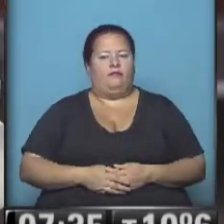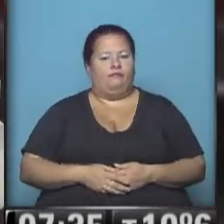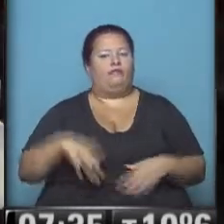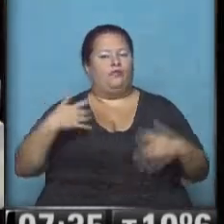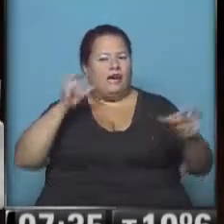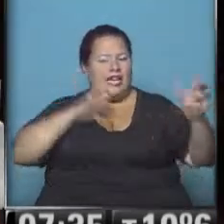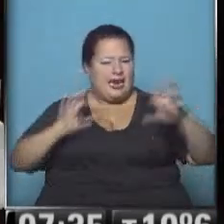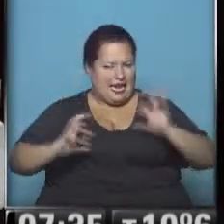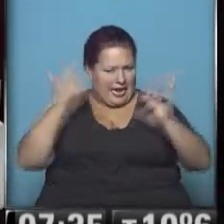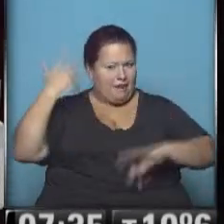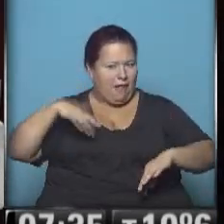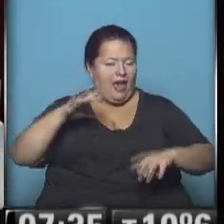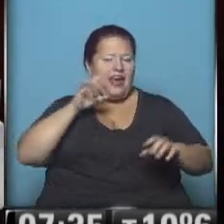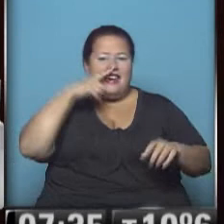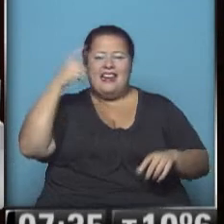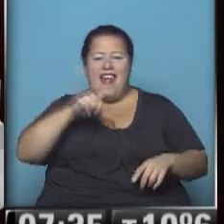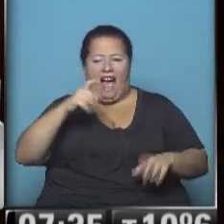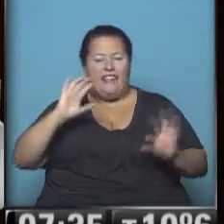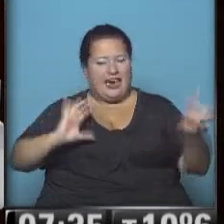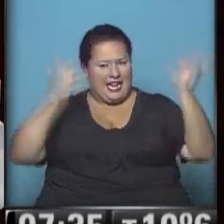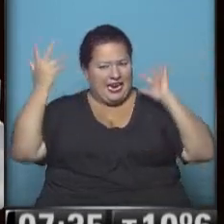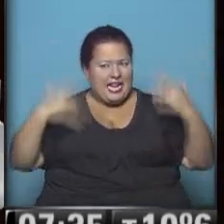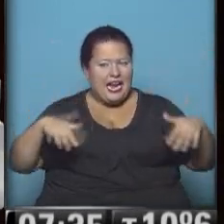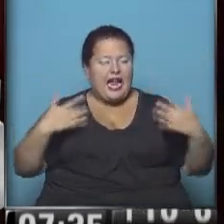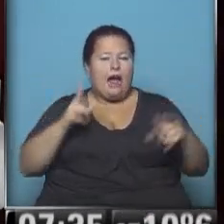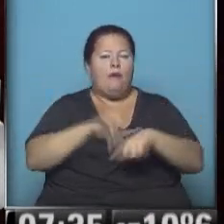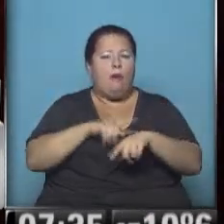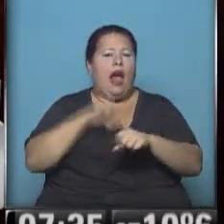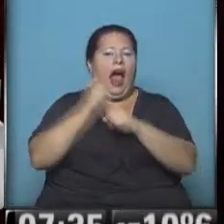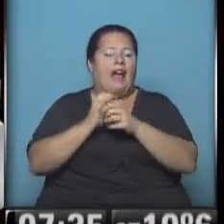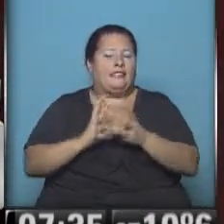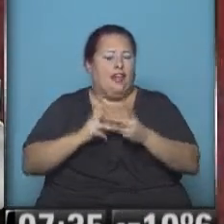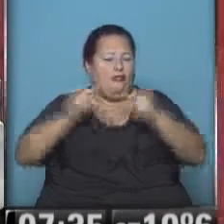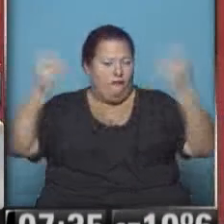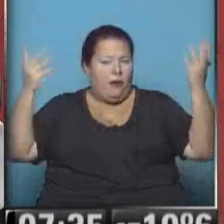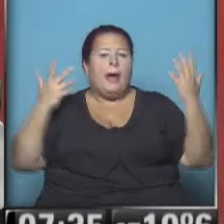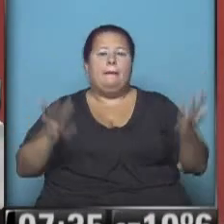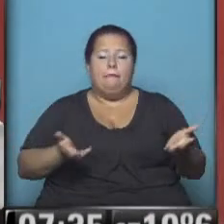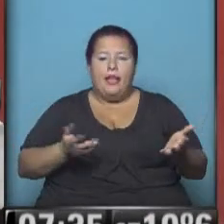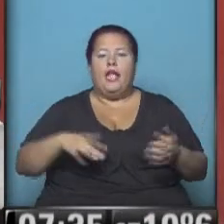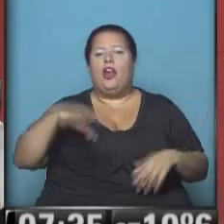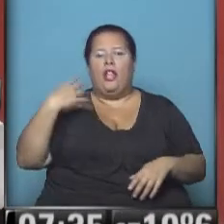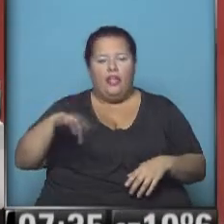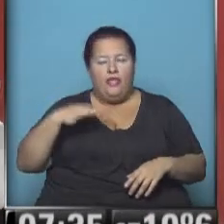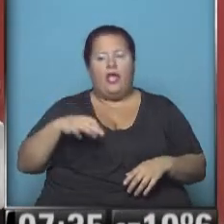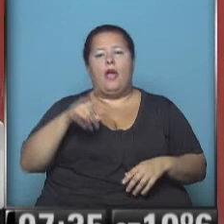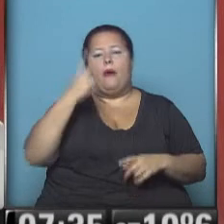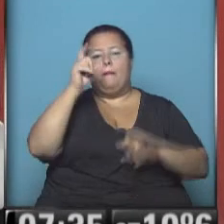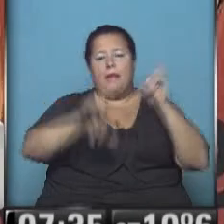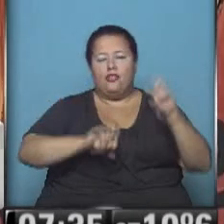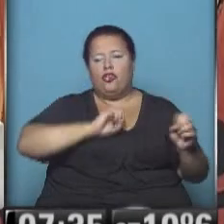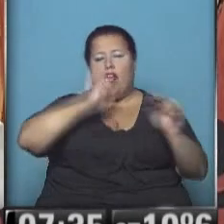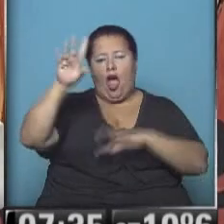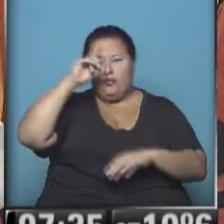quemaduras particular de lan hasta que quema en este un momento hasta que se evapora pero tuvimos que llevar a un personal